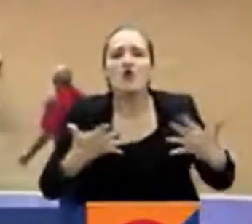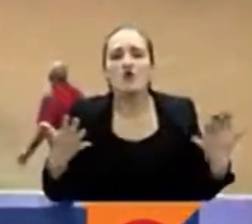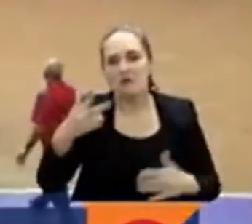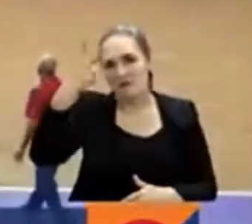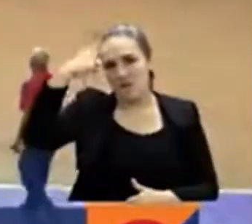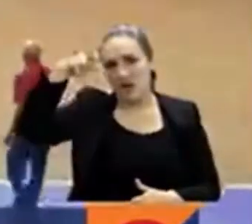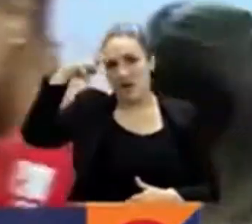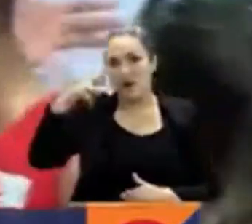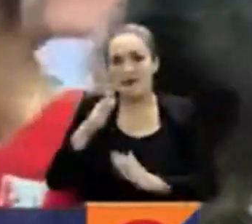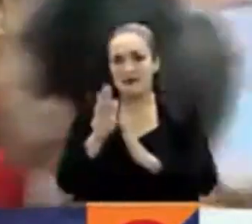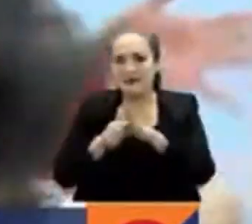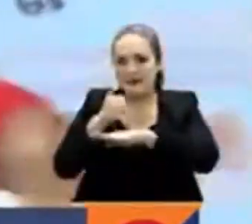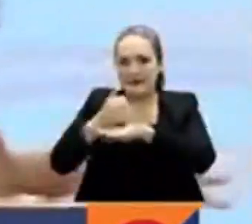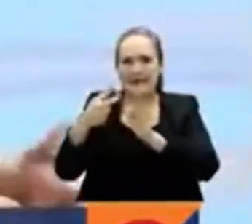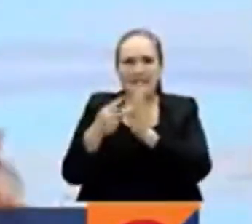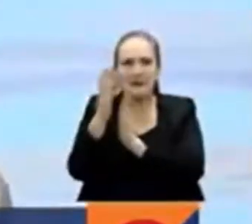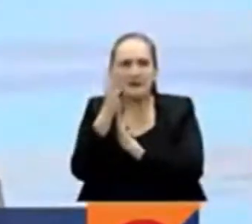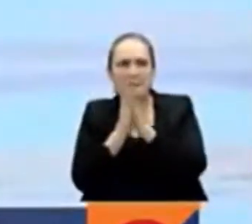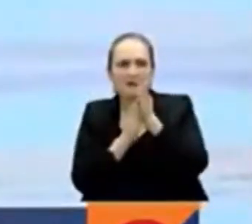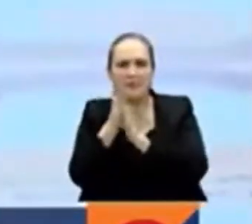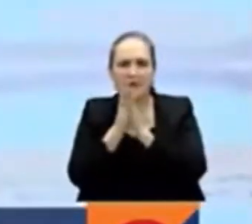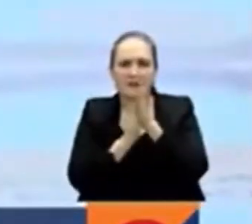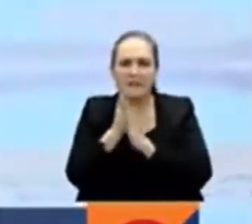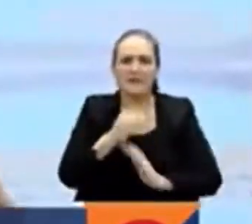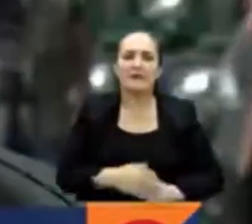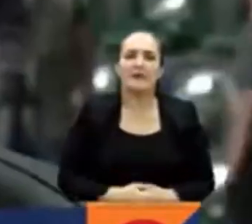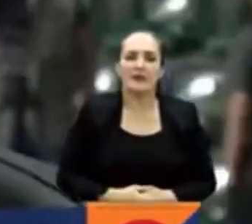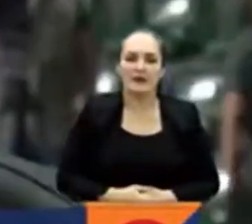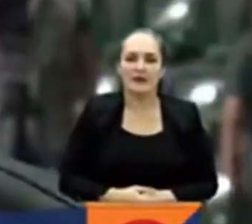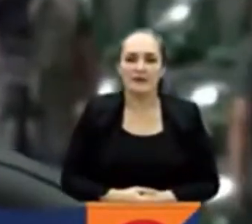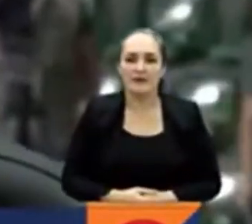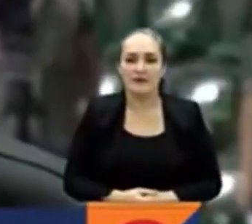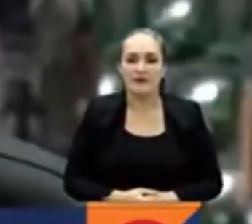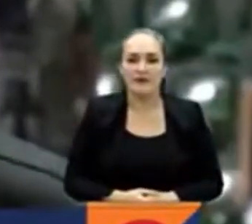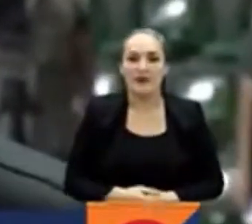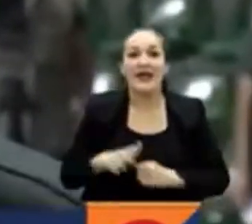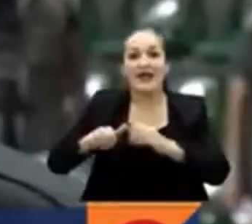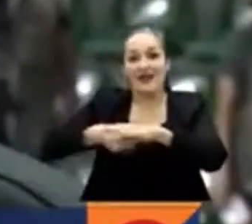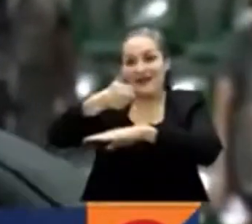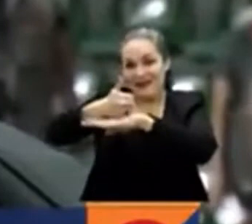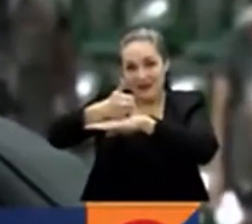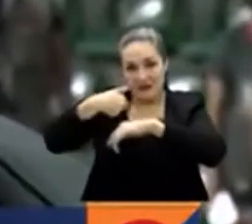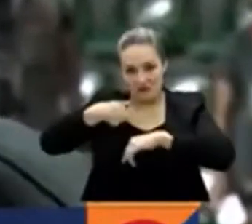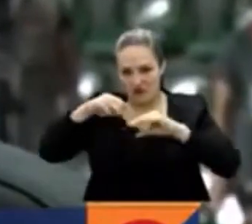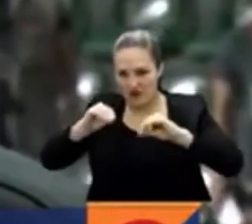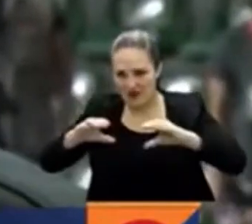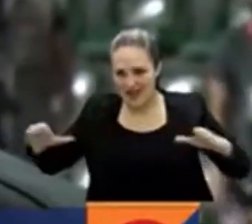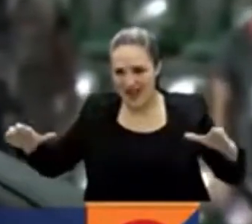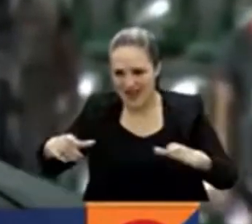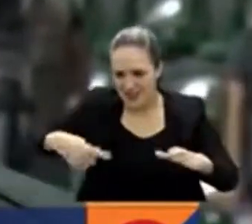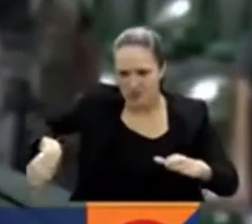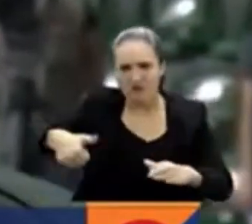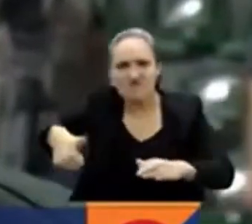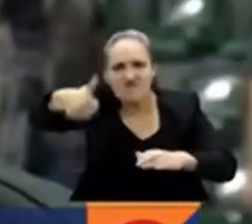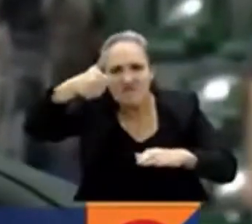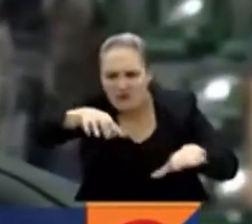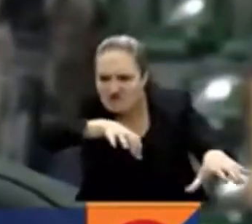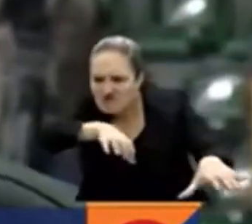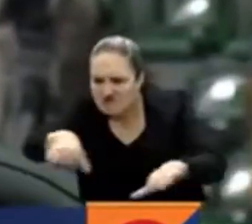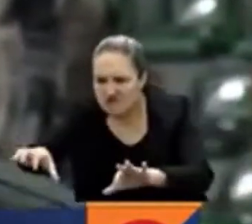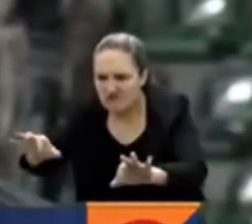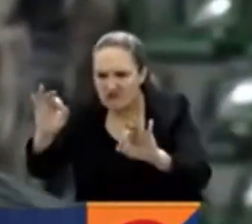ansia el técnico Antonio Rizzola. Esperaba la victoria porque mi equipo está trabajando bien, está muy focada en el